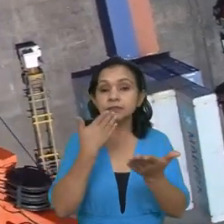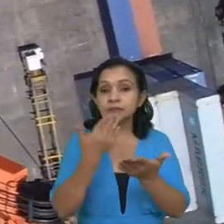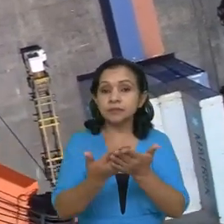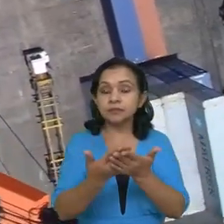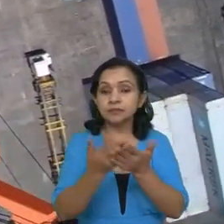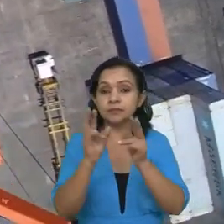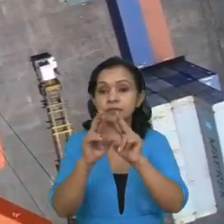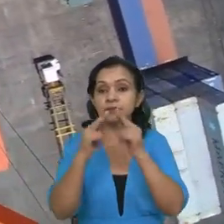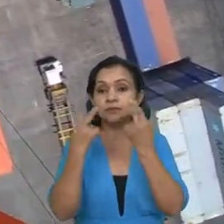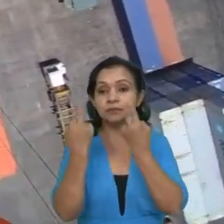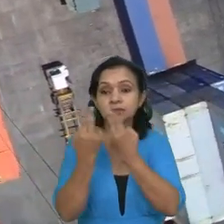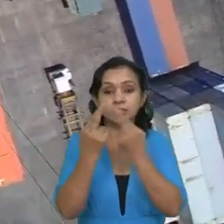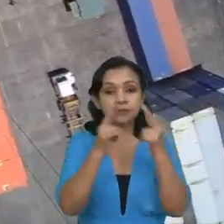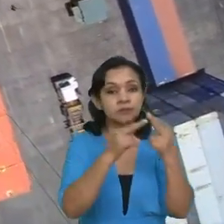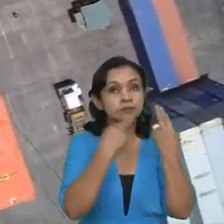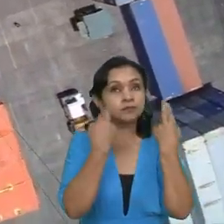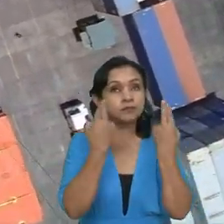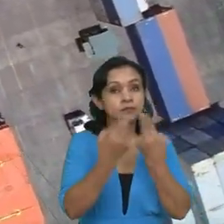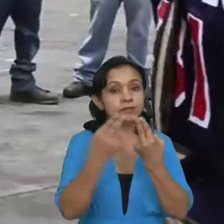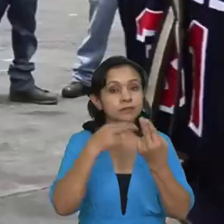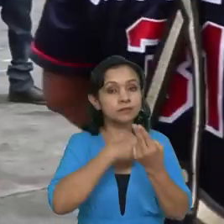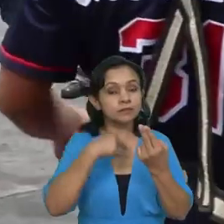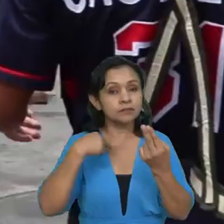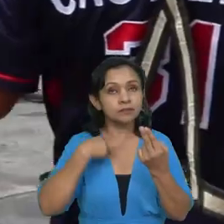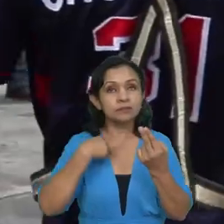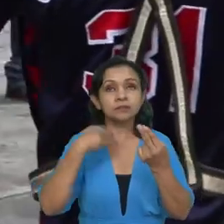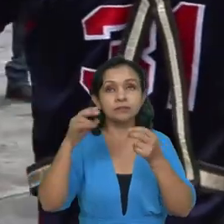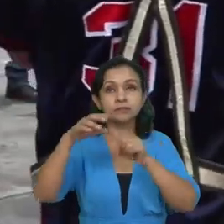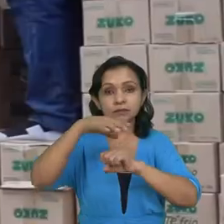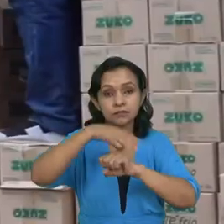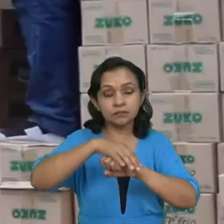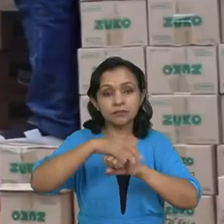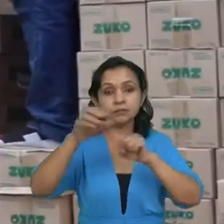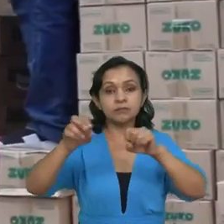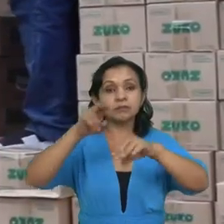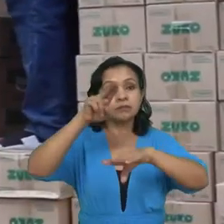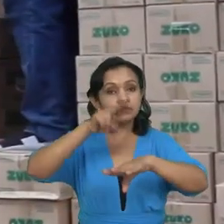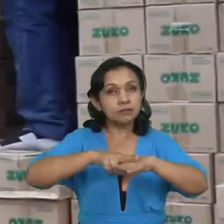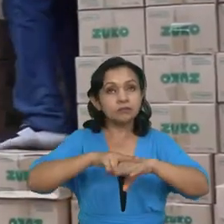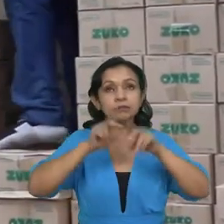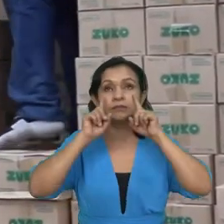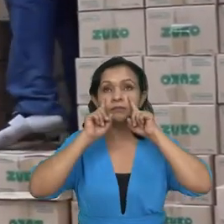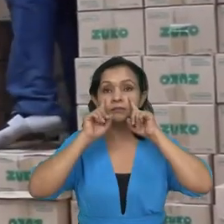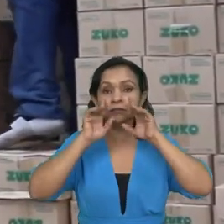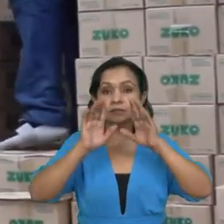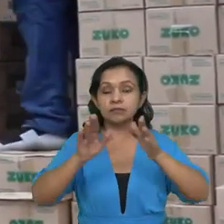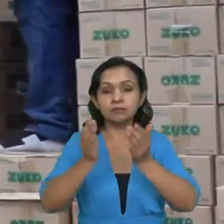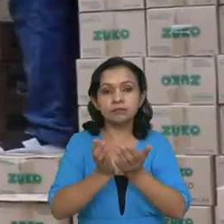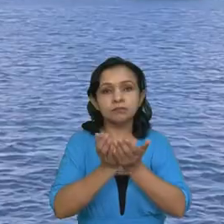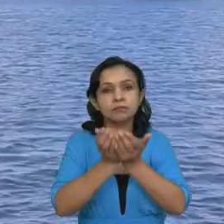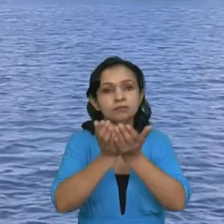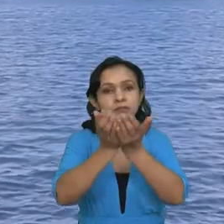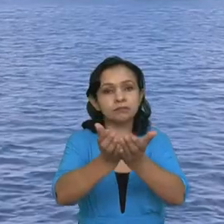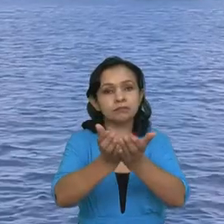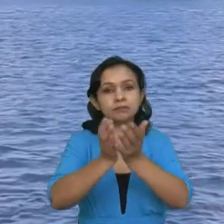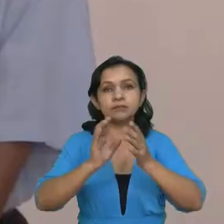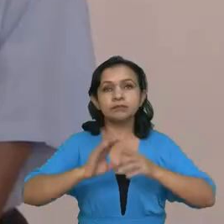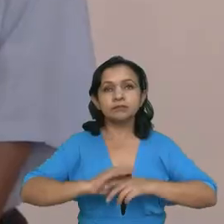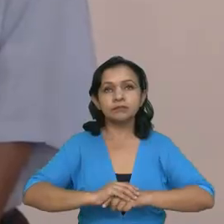encuentros permanentes que realiza el comité nacional de seguridad y protección marítima portuaria